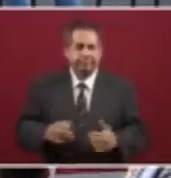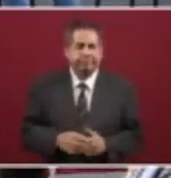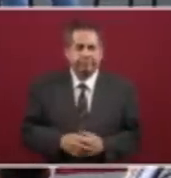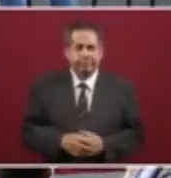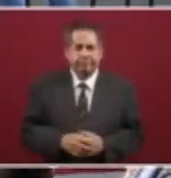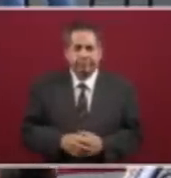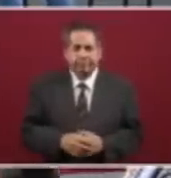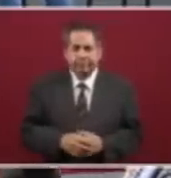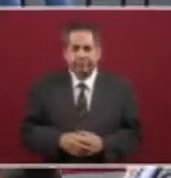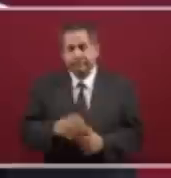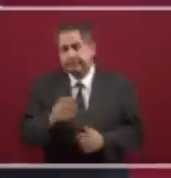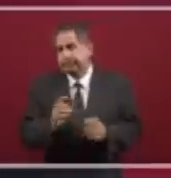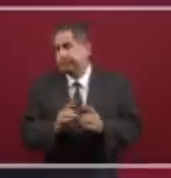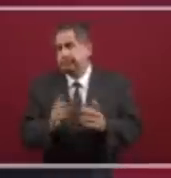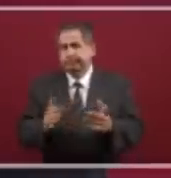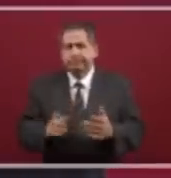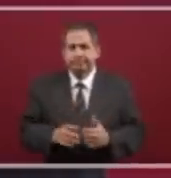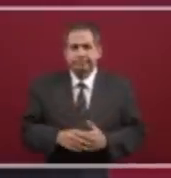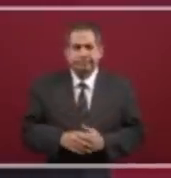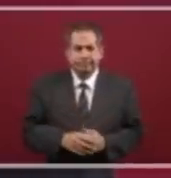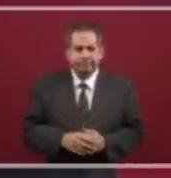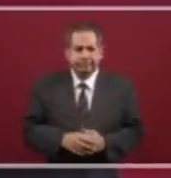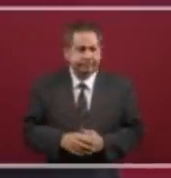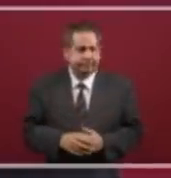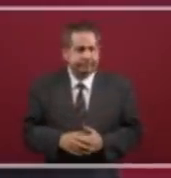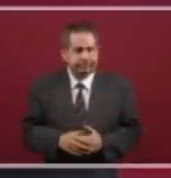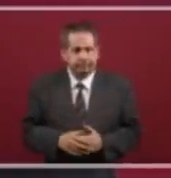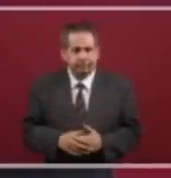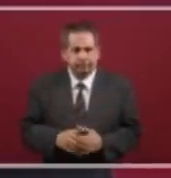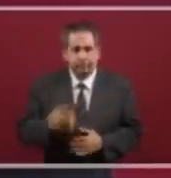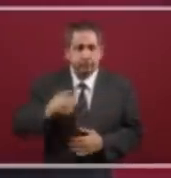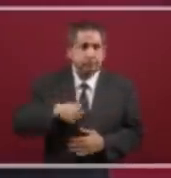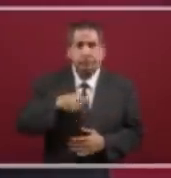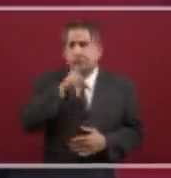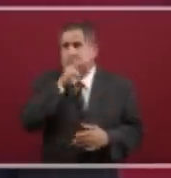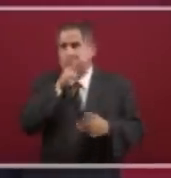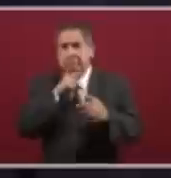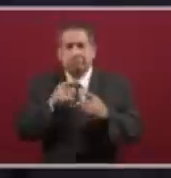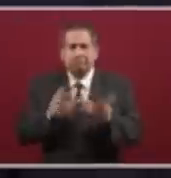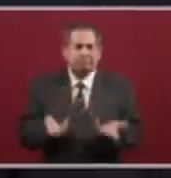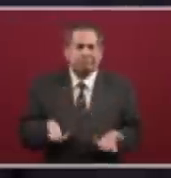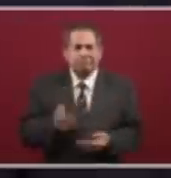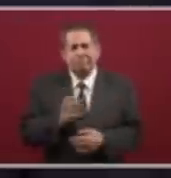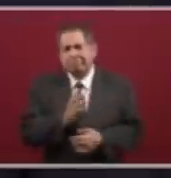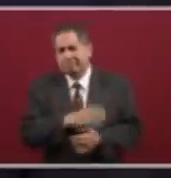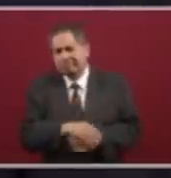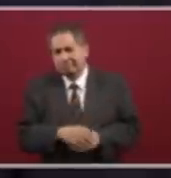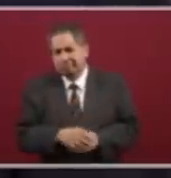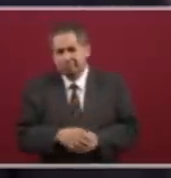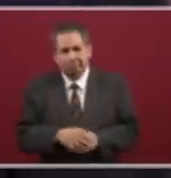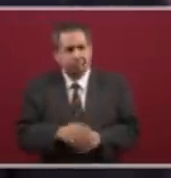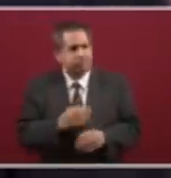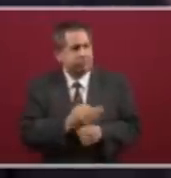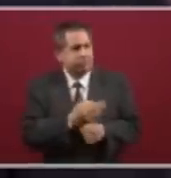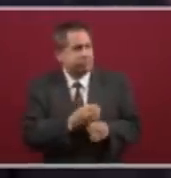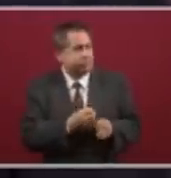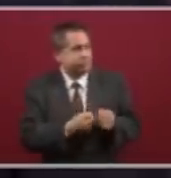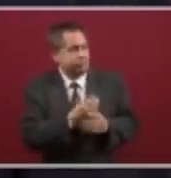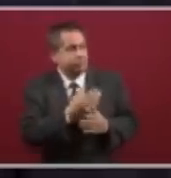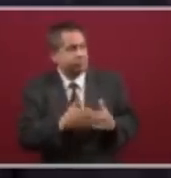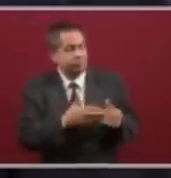ni modo qué preocupemos mucho por eso porque está de moda